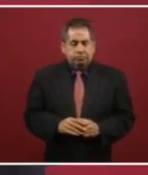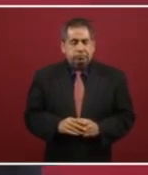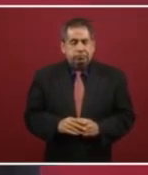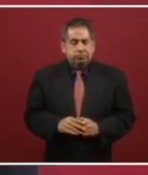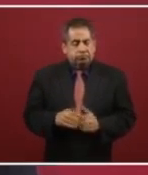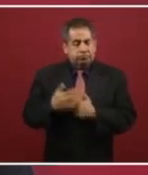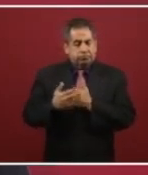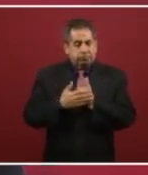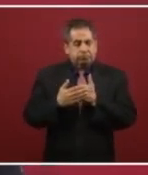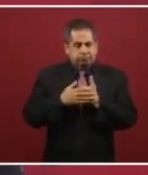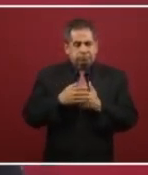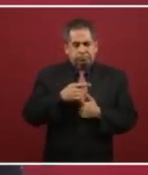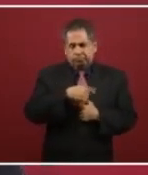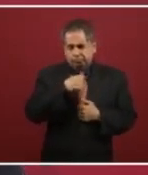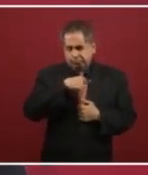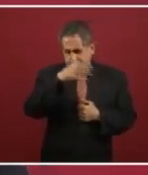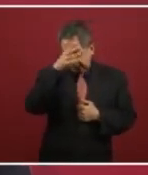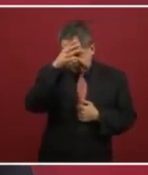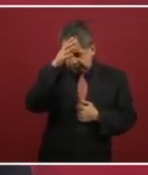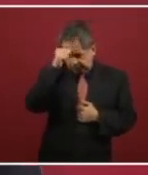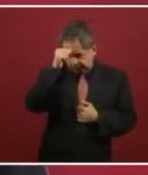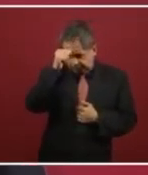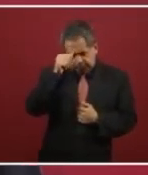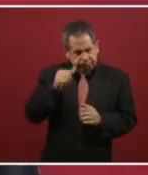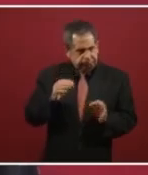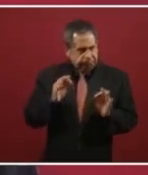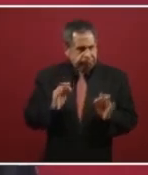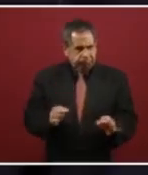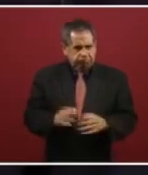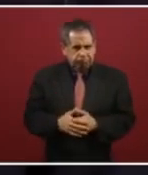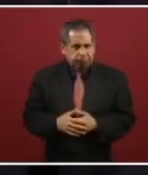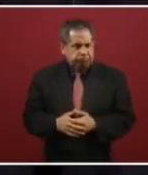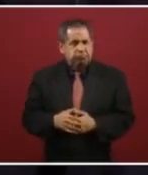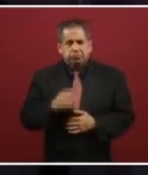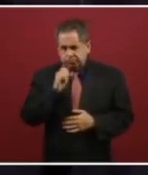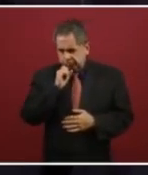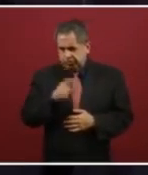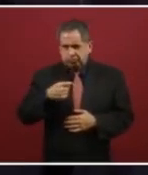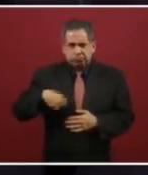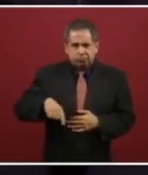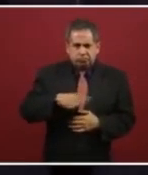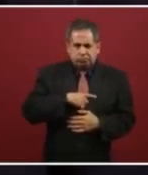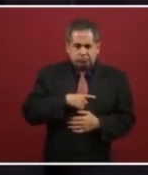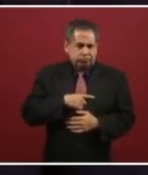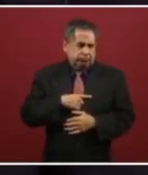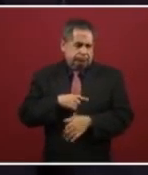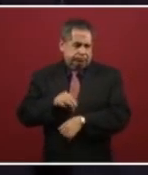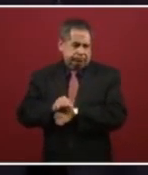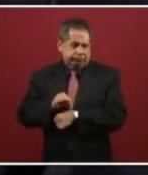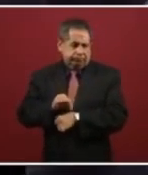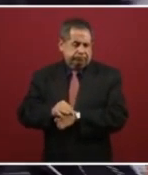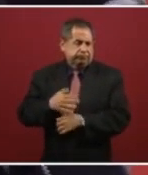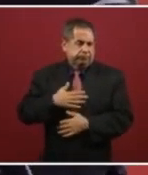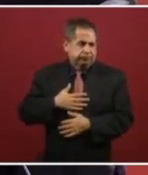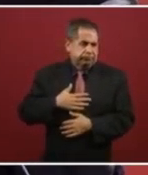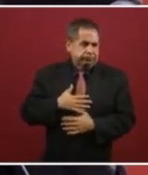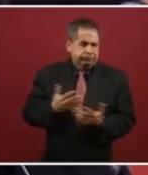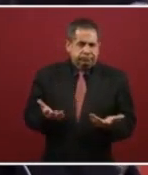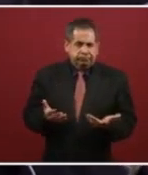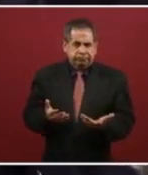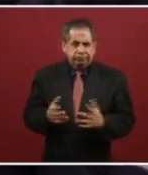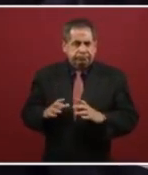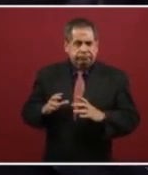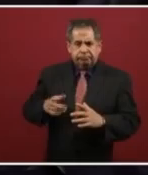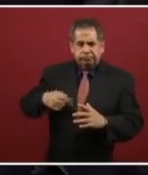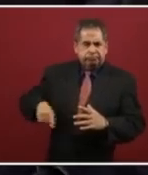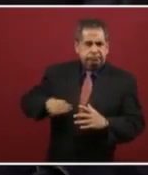a un acuerdo porque tenemos también nosotros que defender los bienes